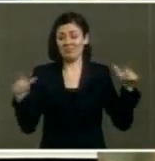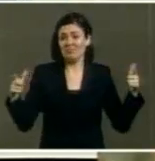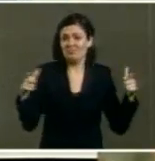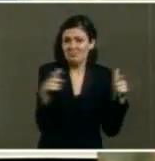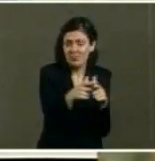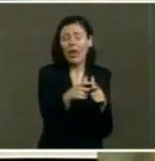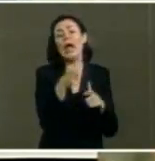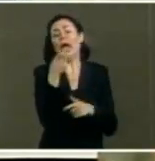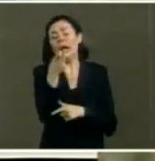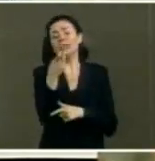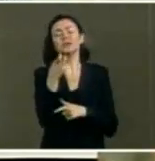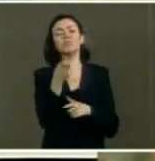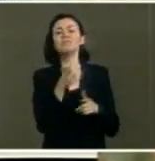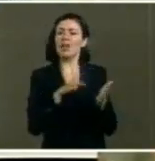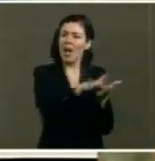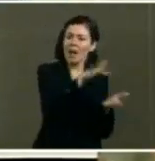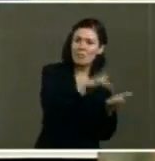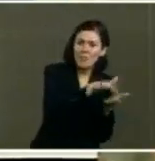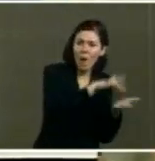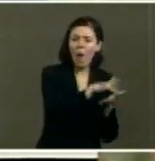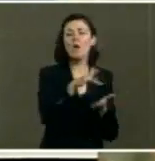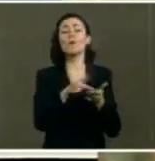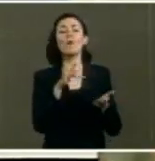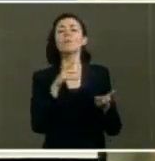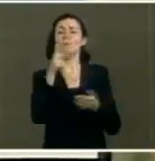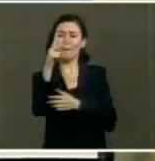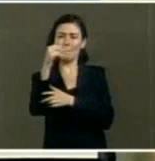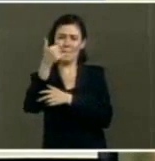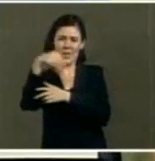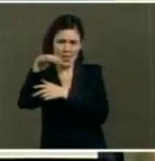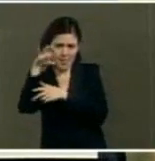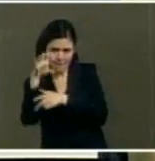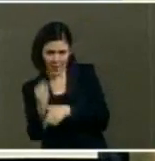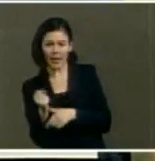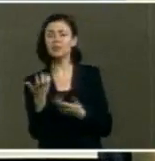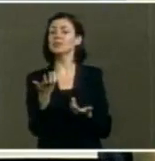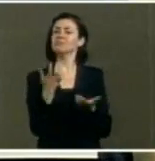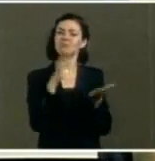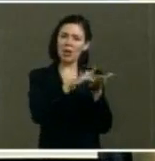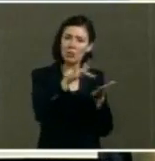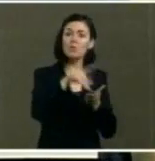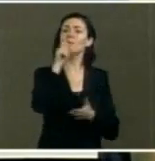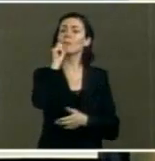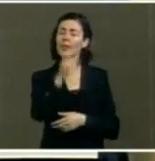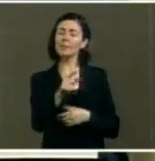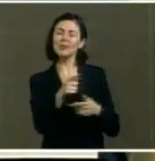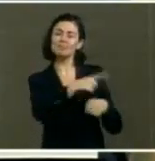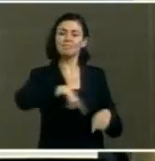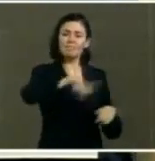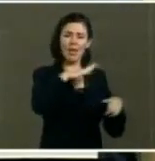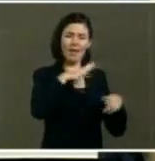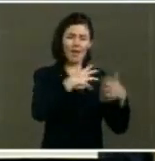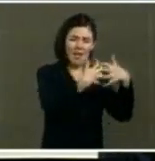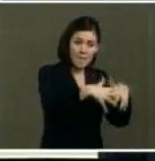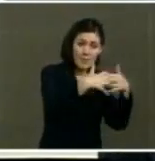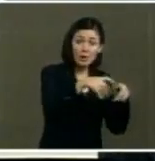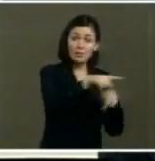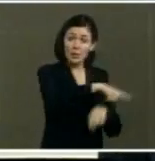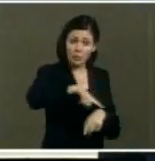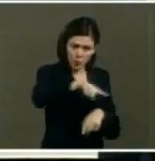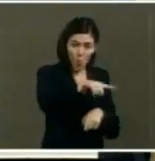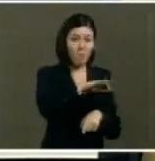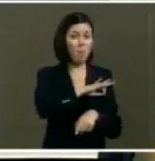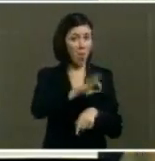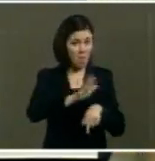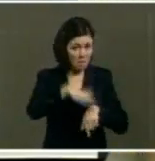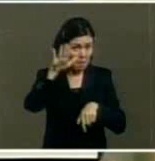apoyo a las pequeñas y medianas empresas, financiamos la reestructura de pasivos de empresas generadoras de empleo,